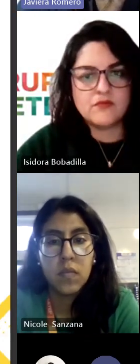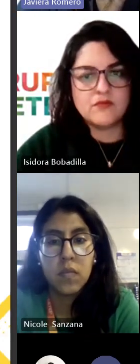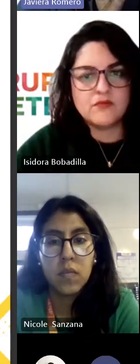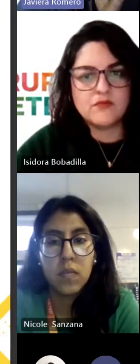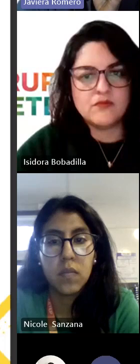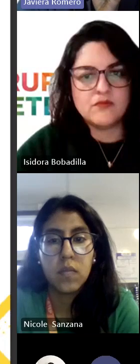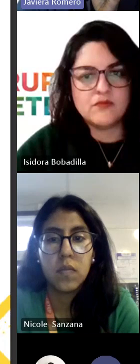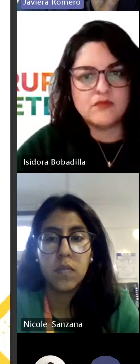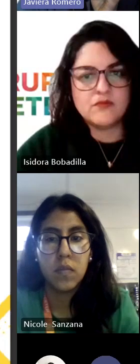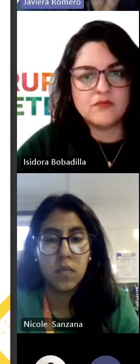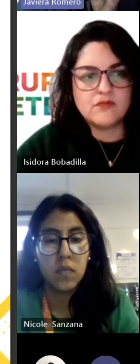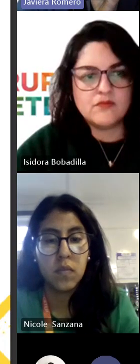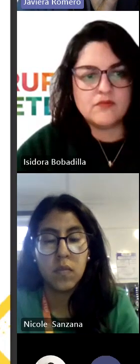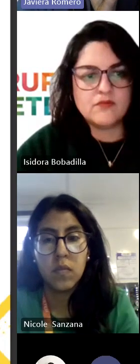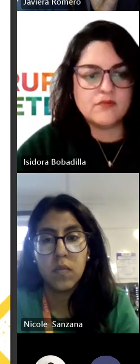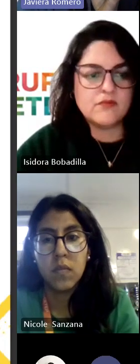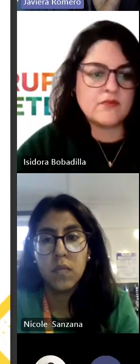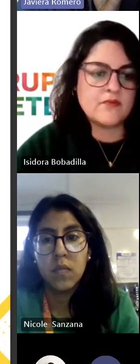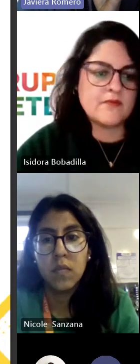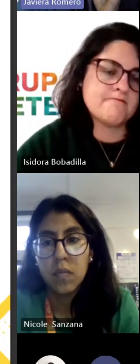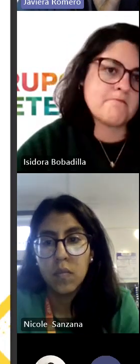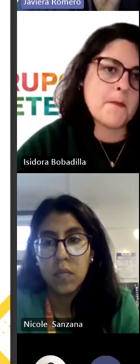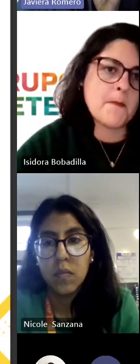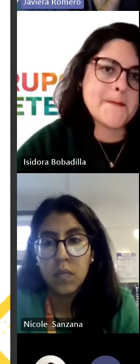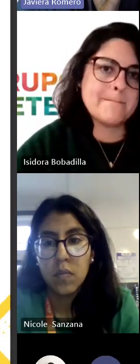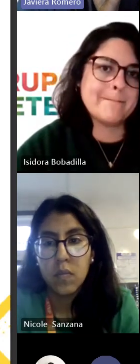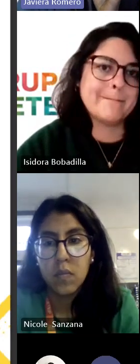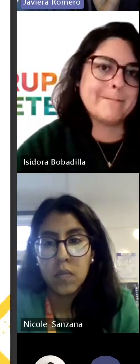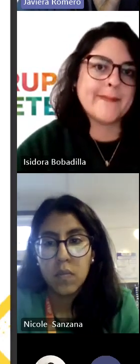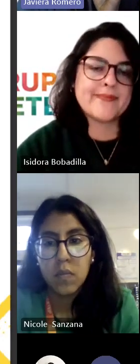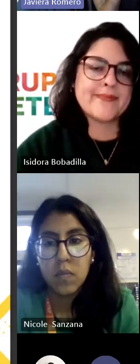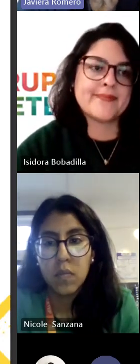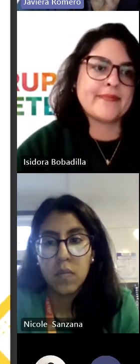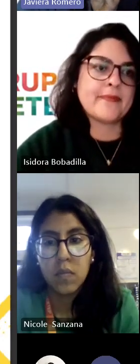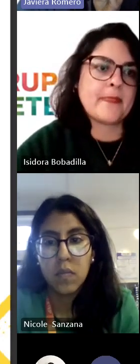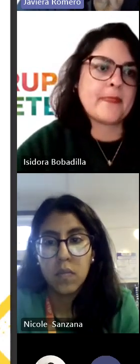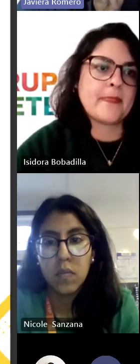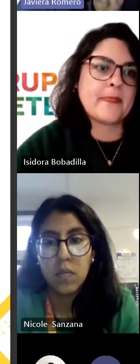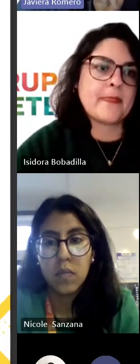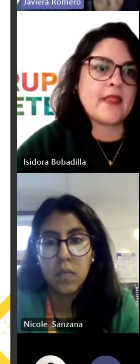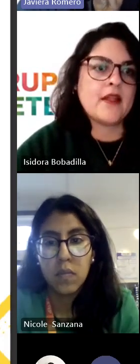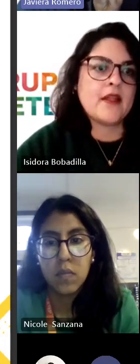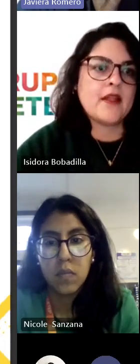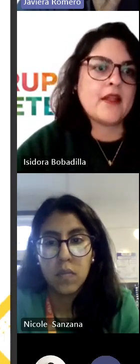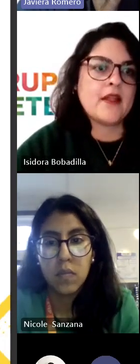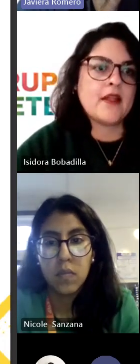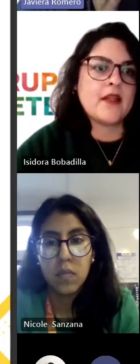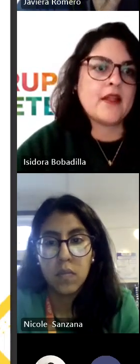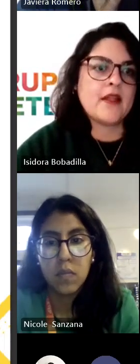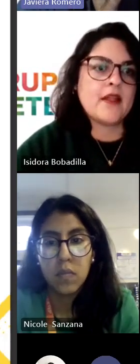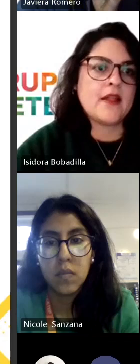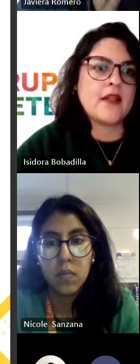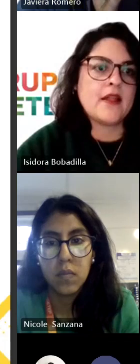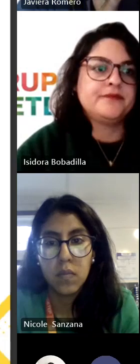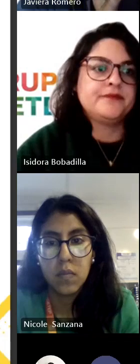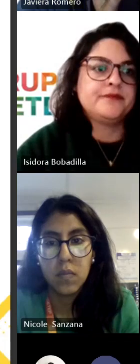vista, ¿cierto?, esas dificultades. Otro tipo de factores de riesgo son dificultades y retrasos en el desarrollo,